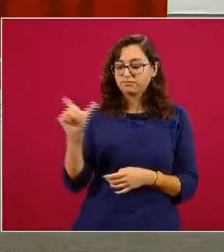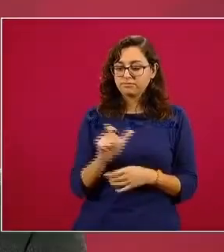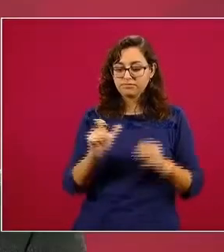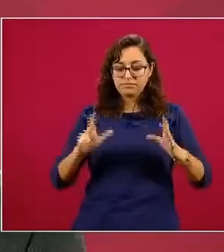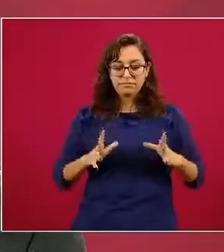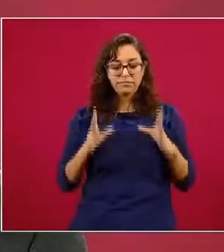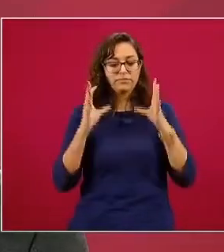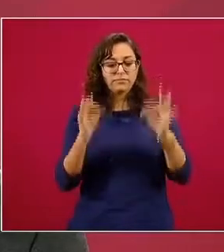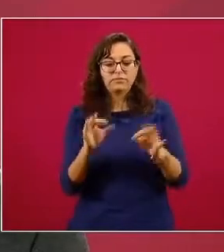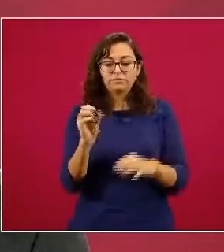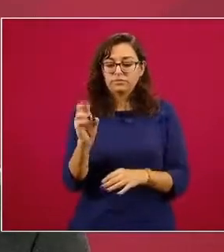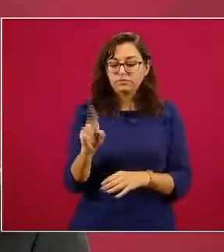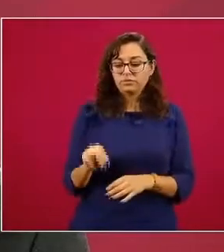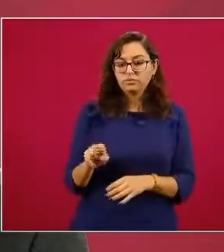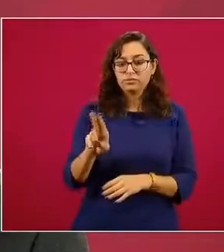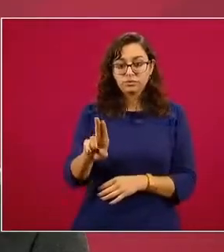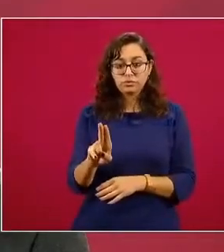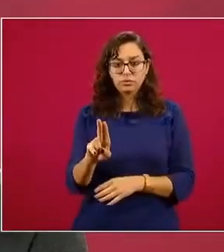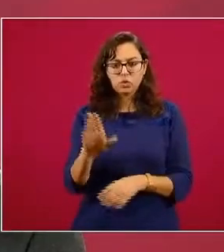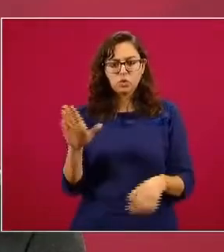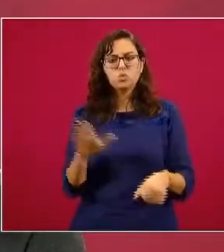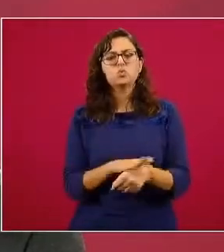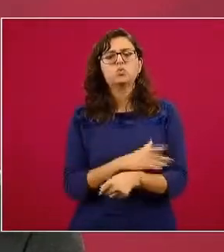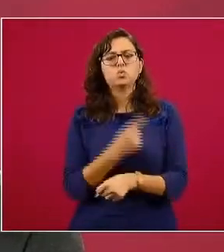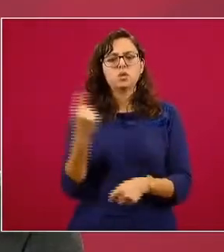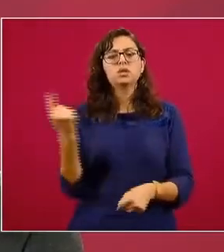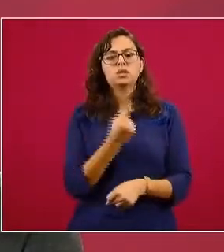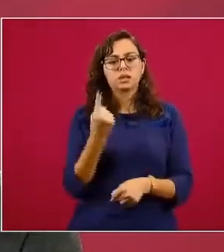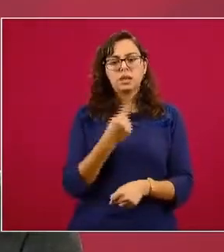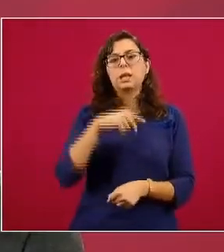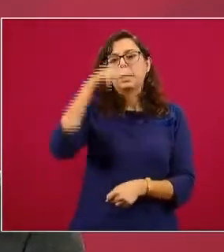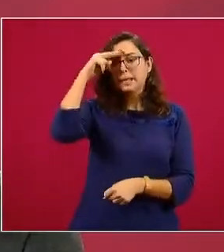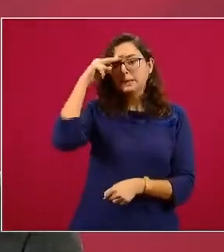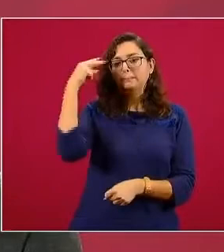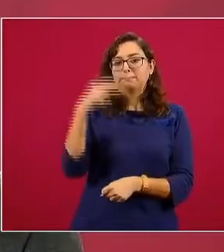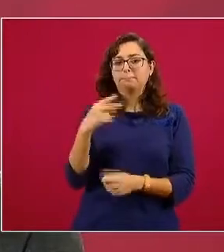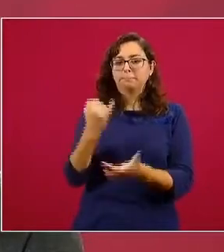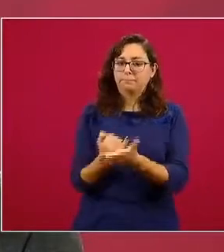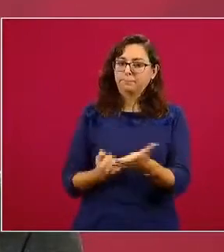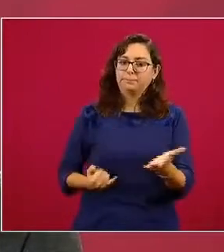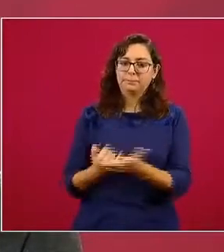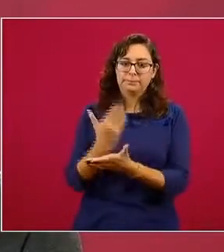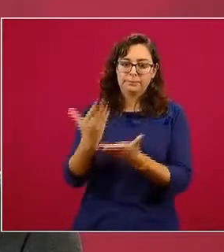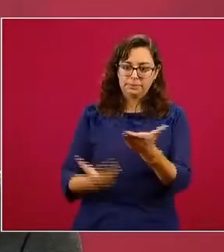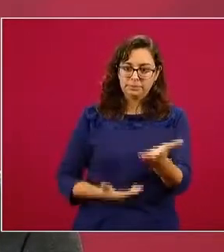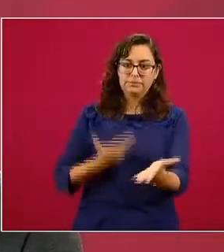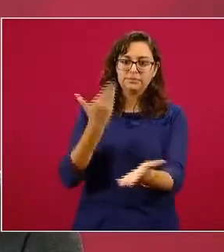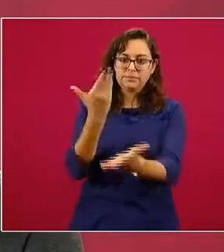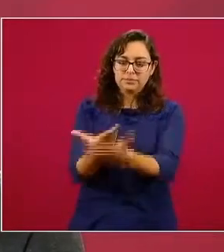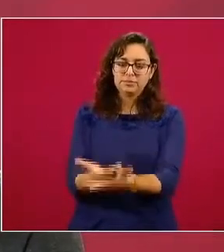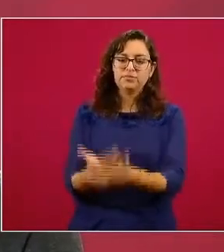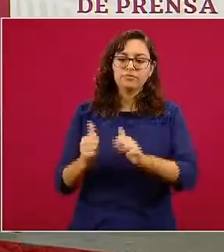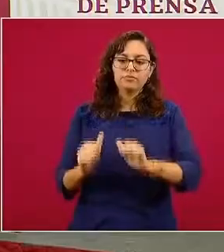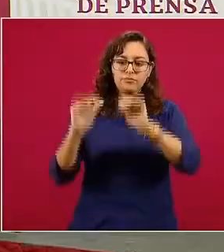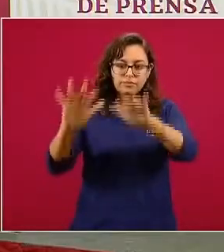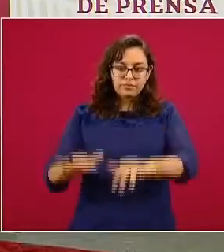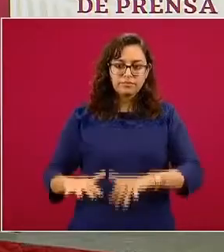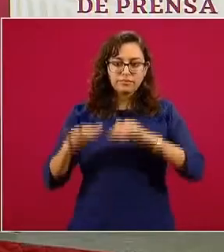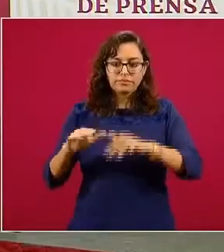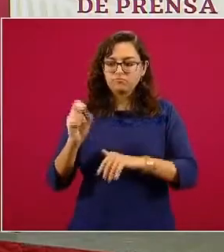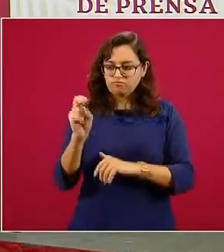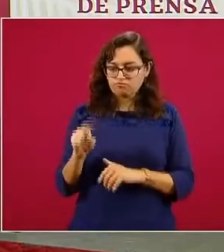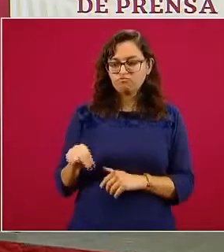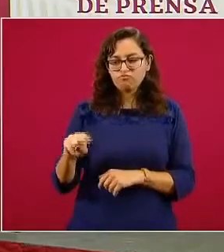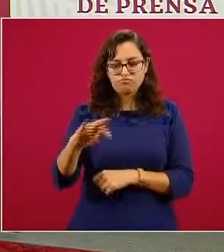Mundial de la Salud, en buena medida estimulados por la resolución de la Organización de Naciones Unidas, que fue propuesta